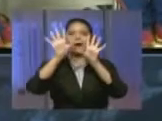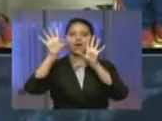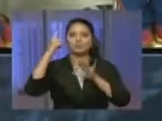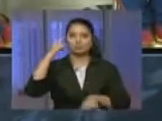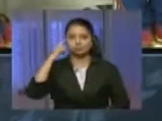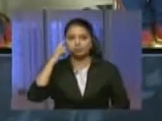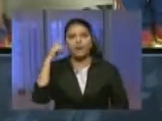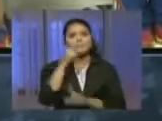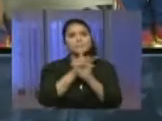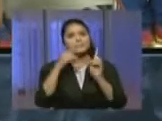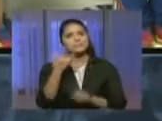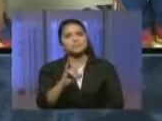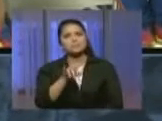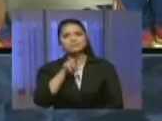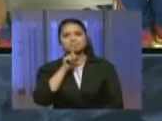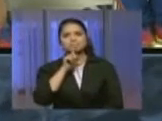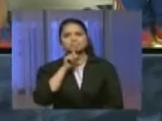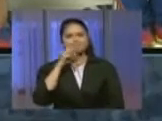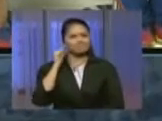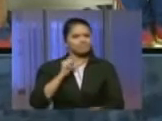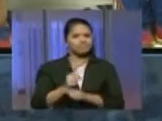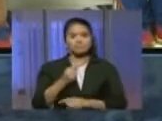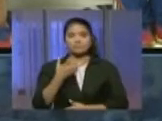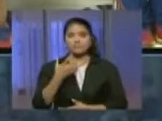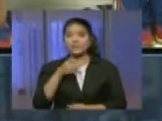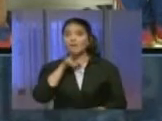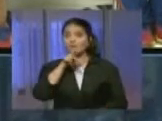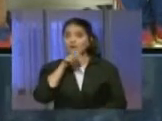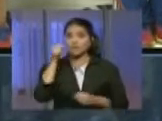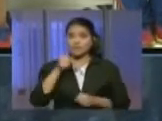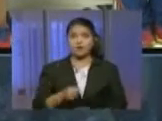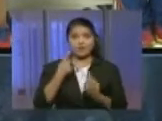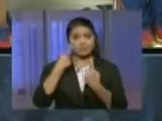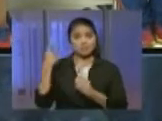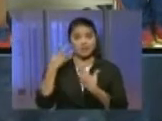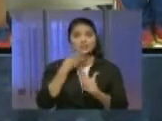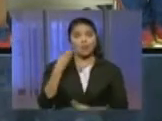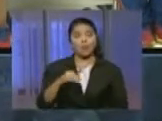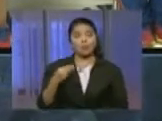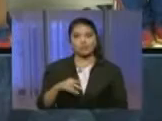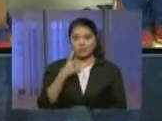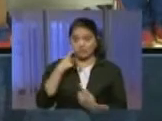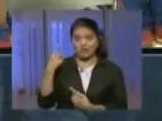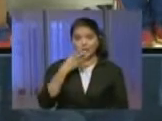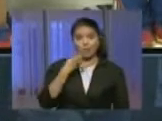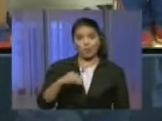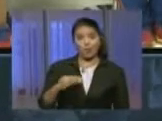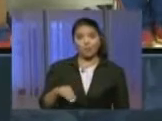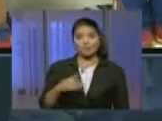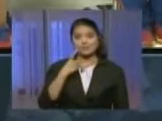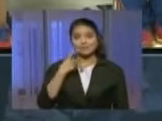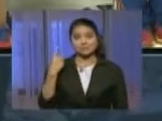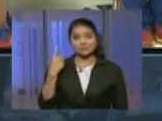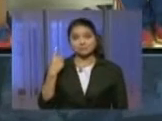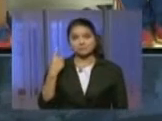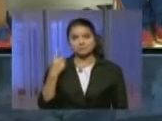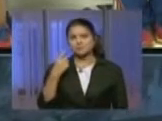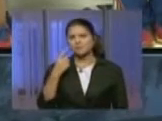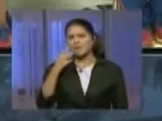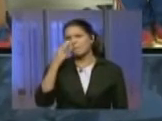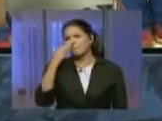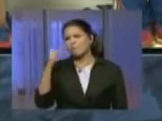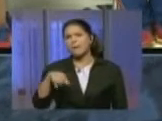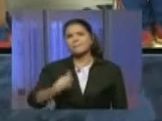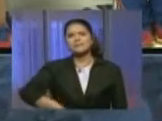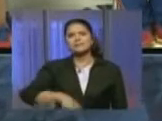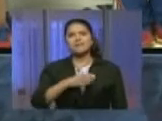una palabra contundente también esta juventud fíjense esos muchachos el menos muchacho es Eduardo Álvarez presidente